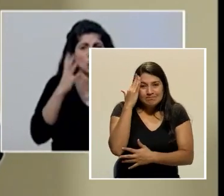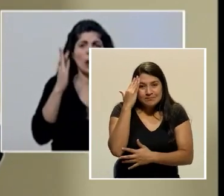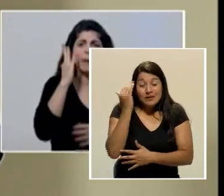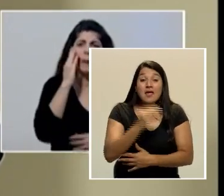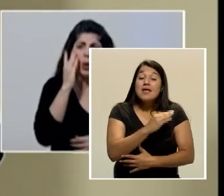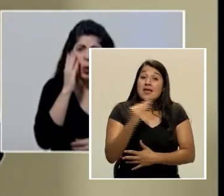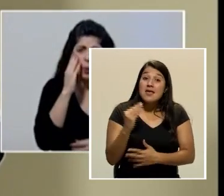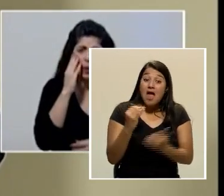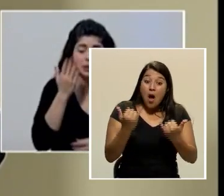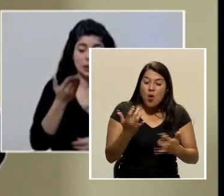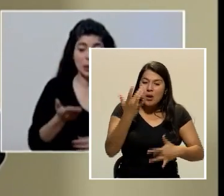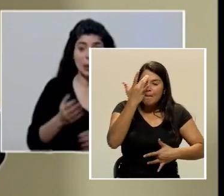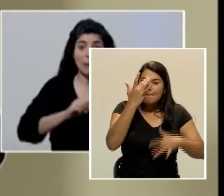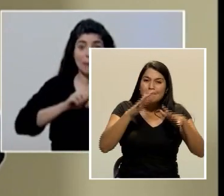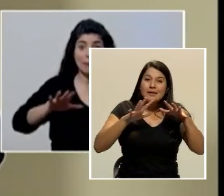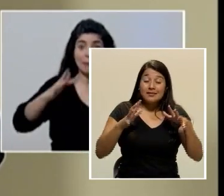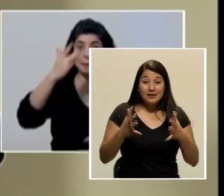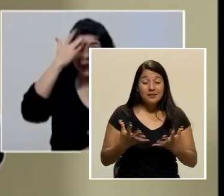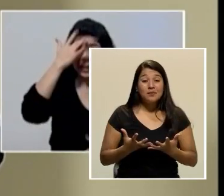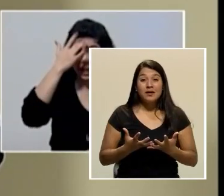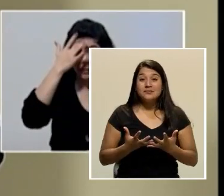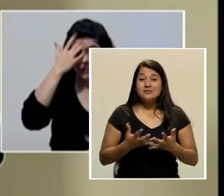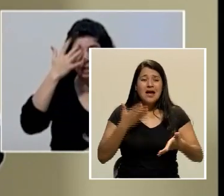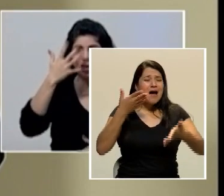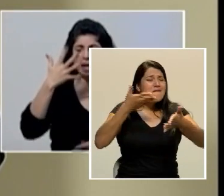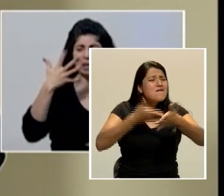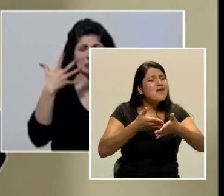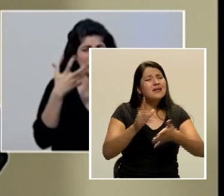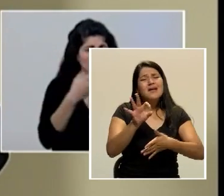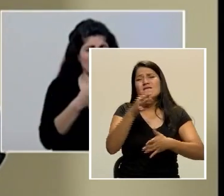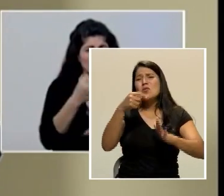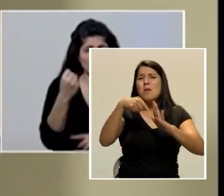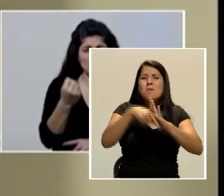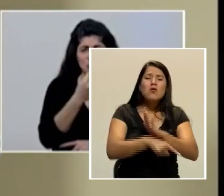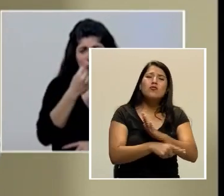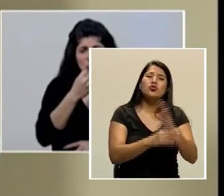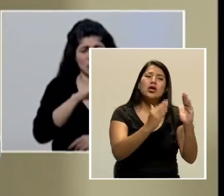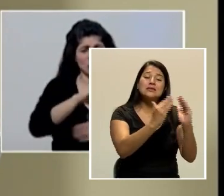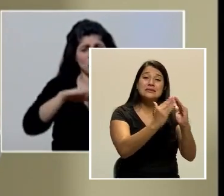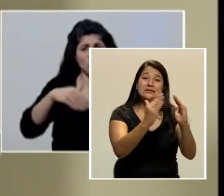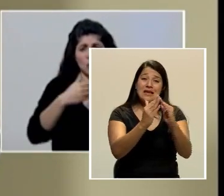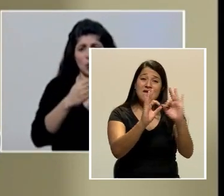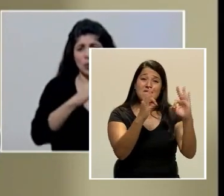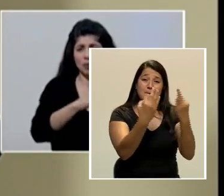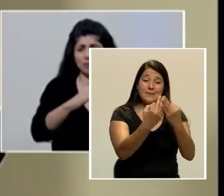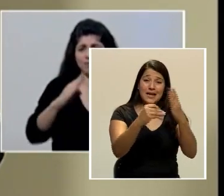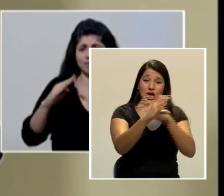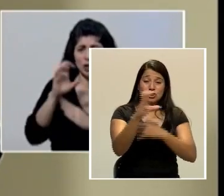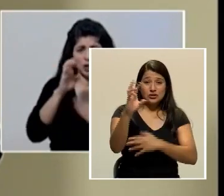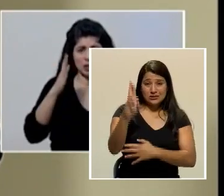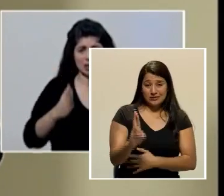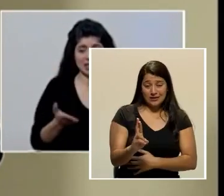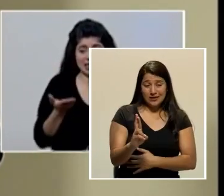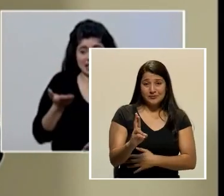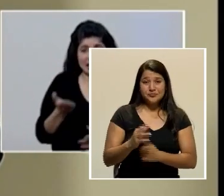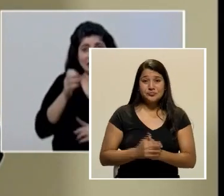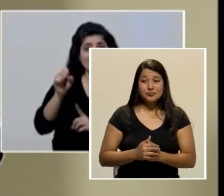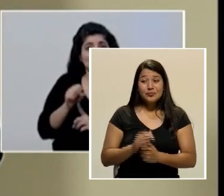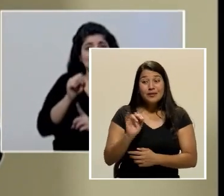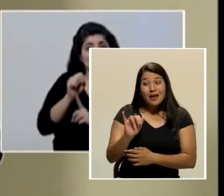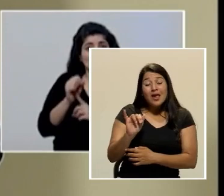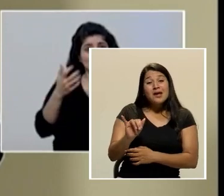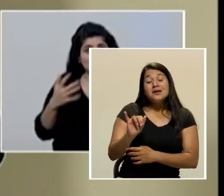el contexto de la pandemia alcanzamos un 24% de desempleo. Es algo que, como digo, nos estremece, nos